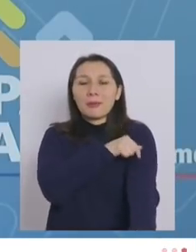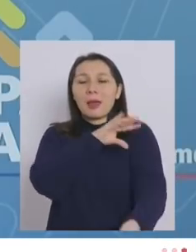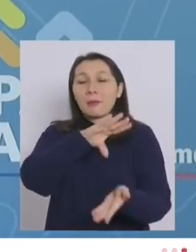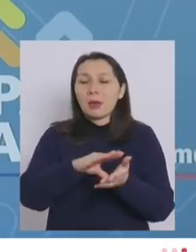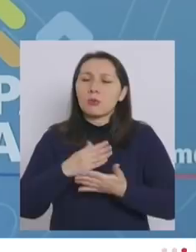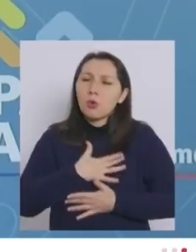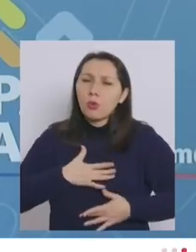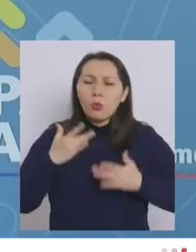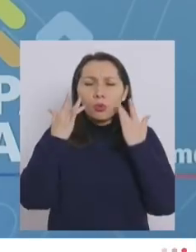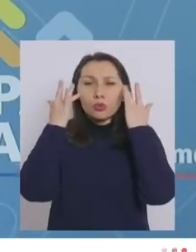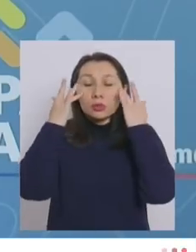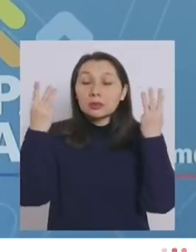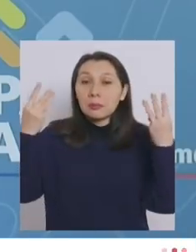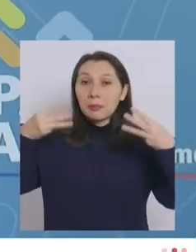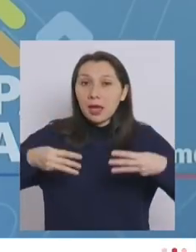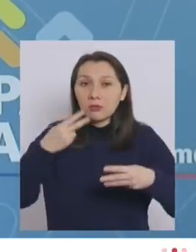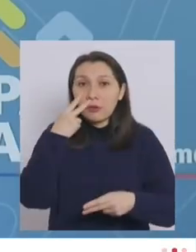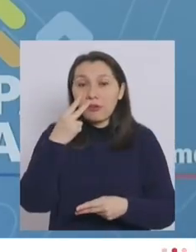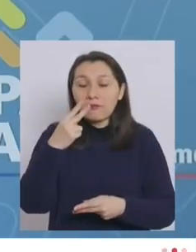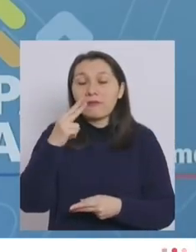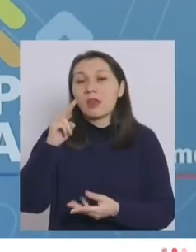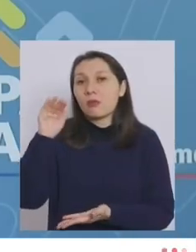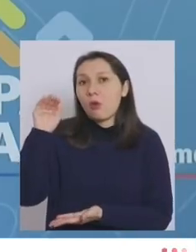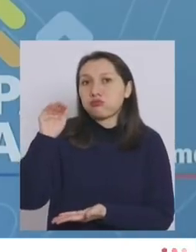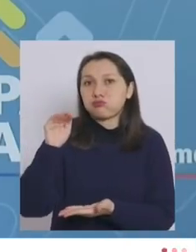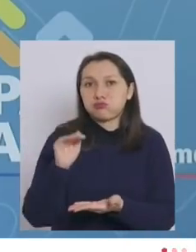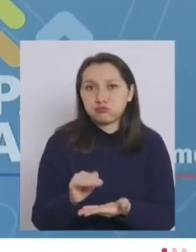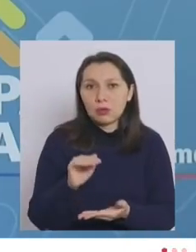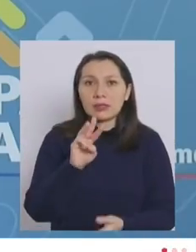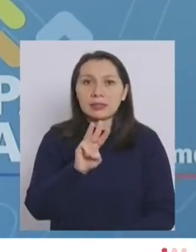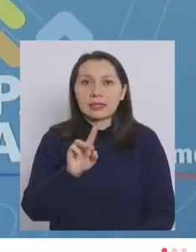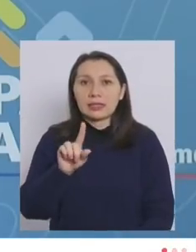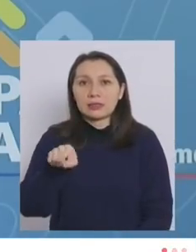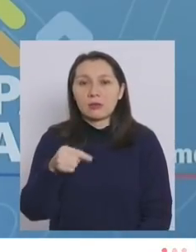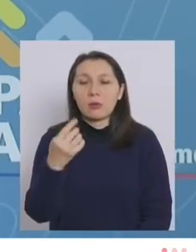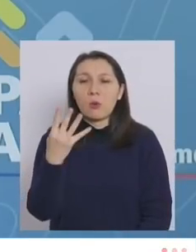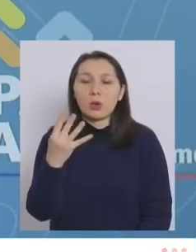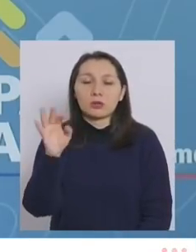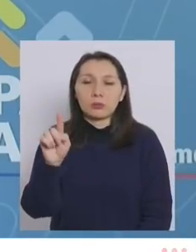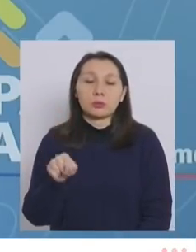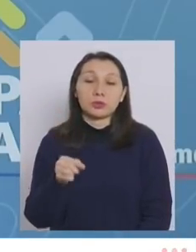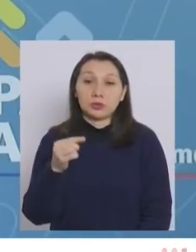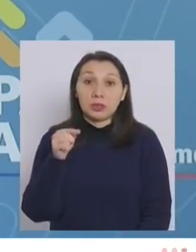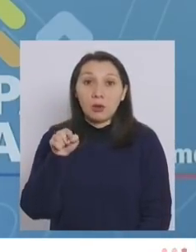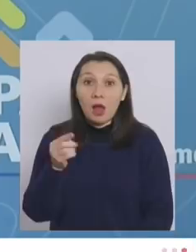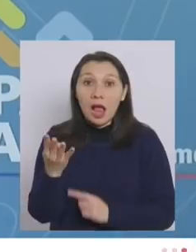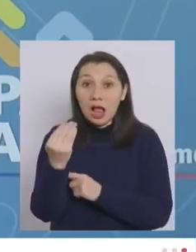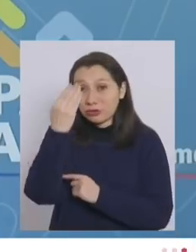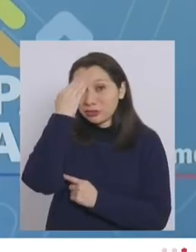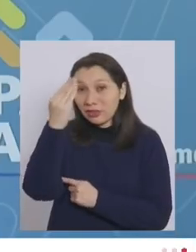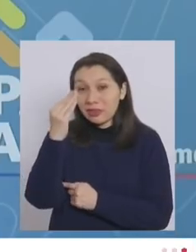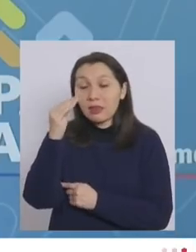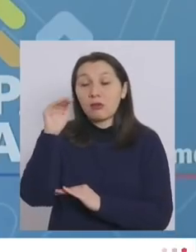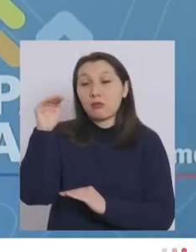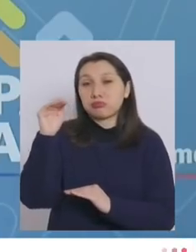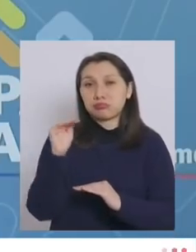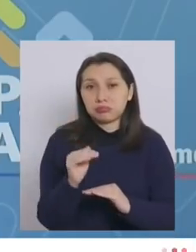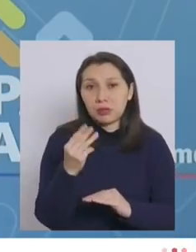que Magallanes muestre una caída del 37,4% de sus casos a 14 días y una caída